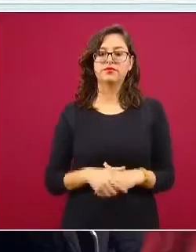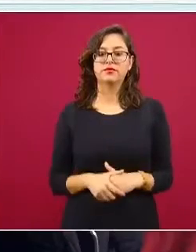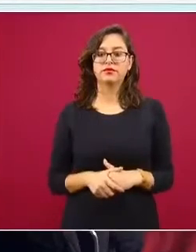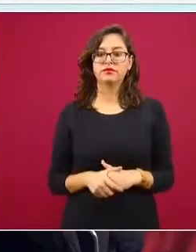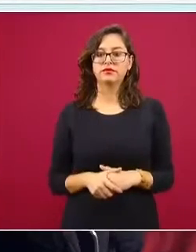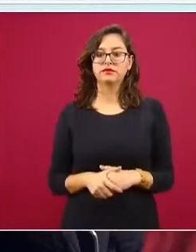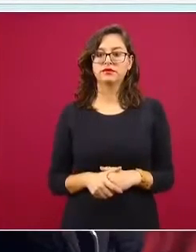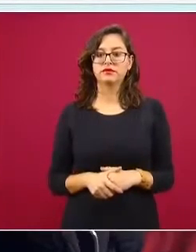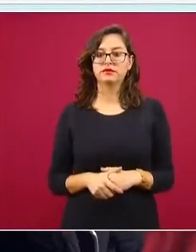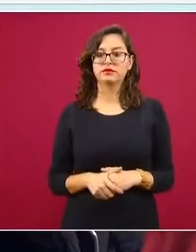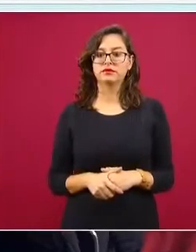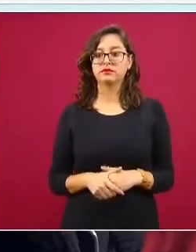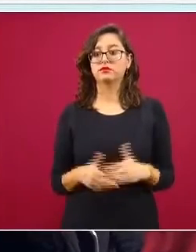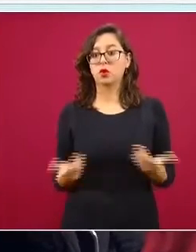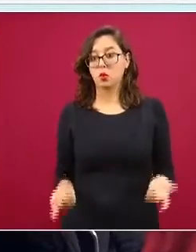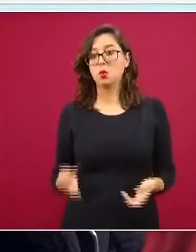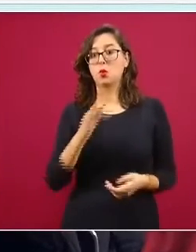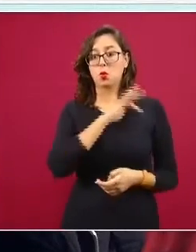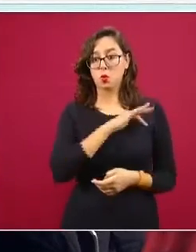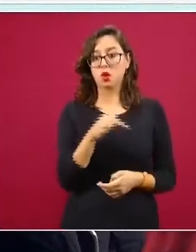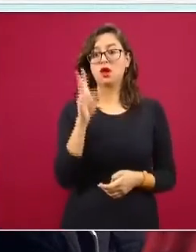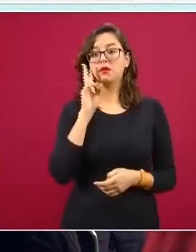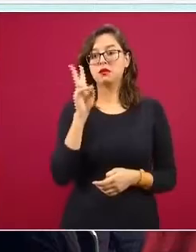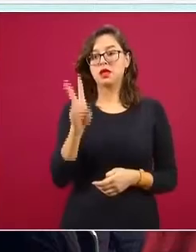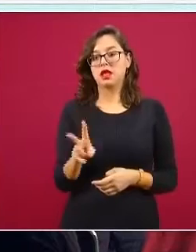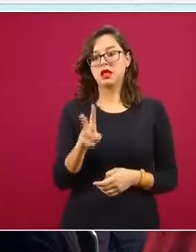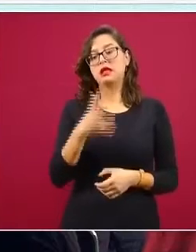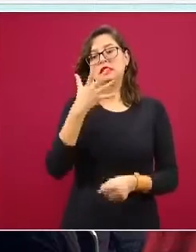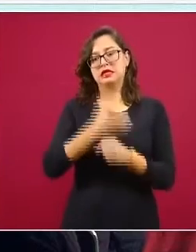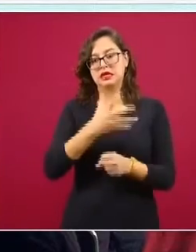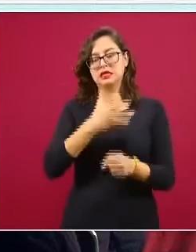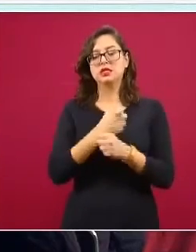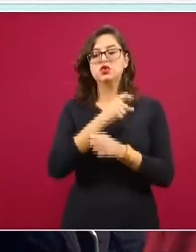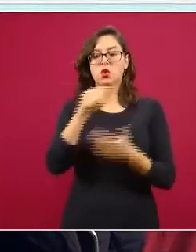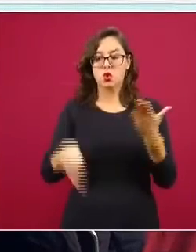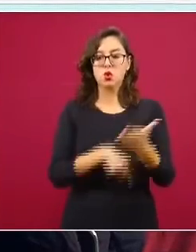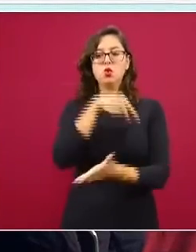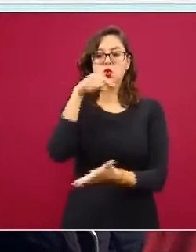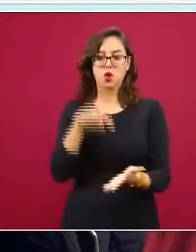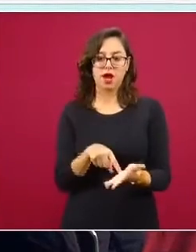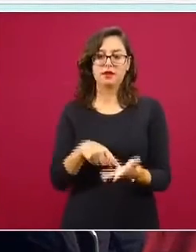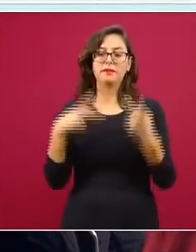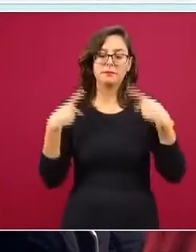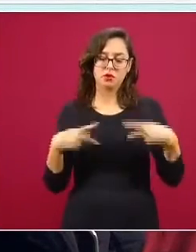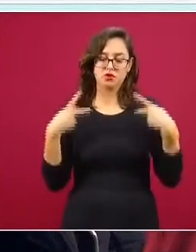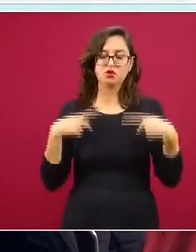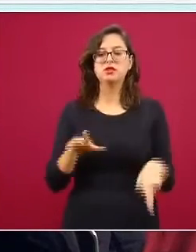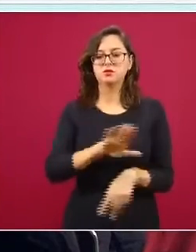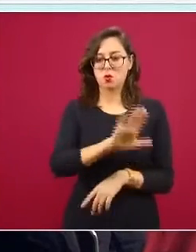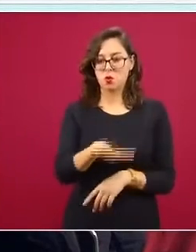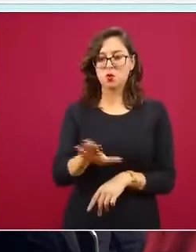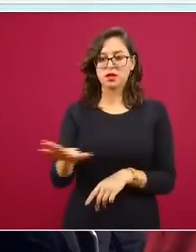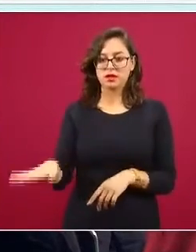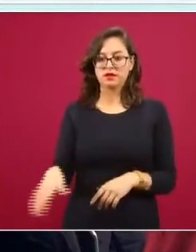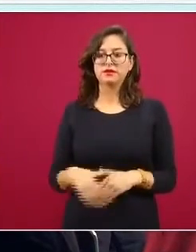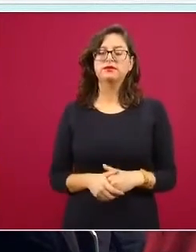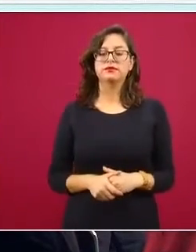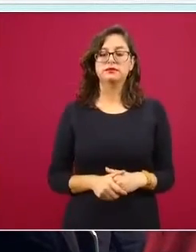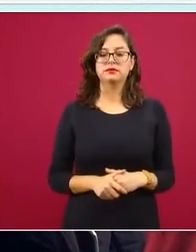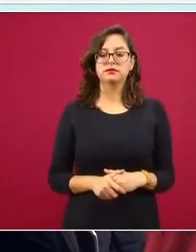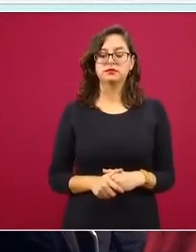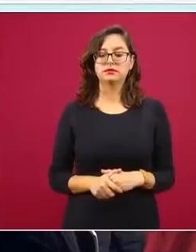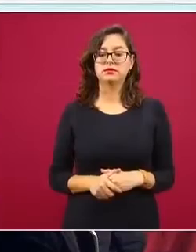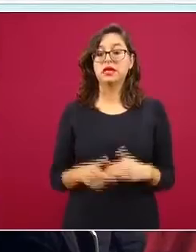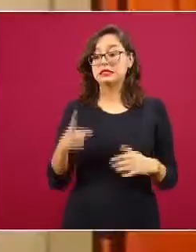América. Y en los países de América podemos ver que somos ahorita el quinto lugar en tasas de mortalidad, en número